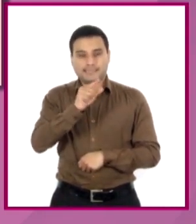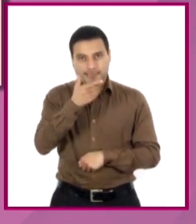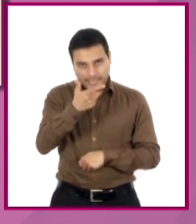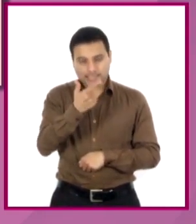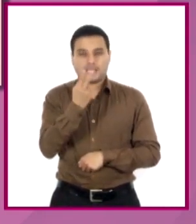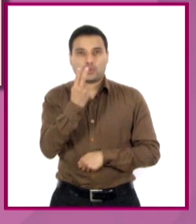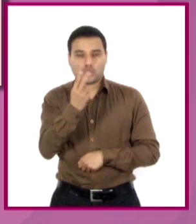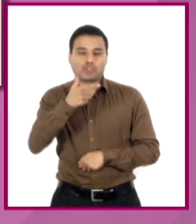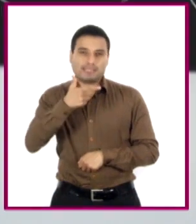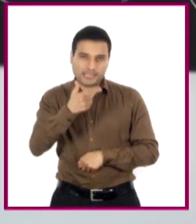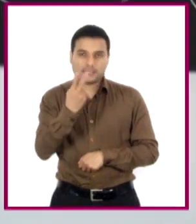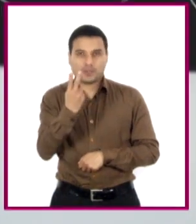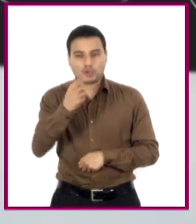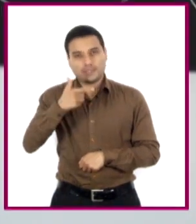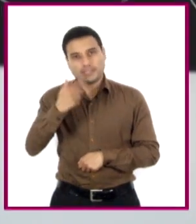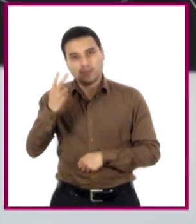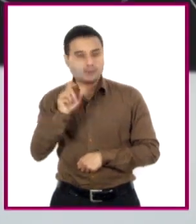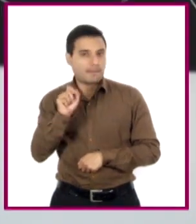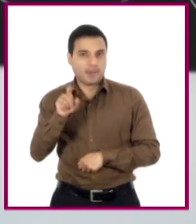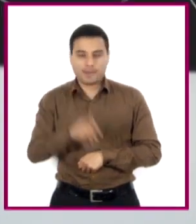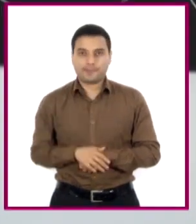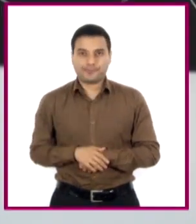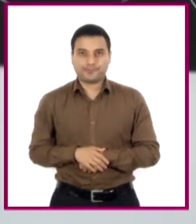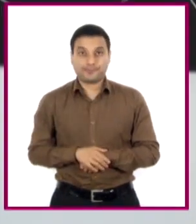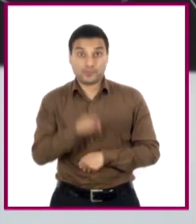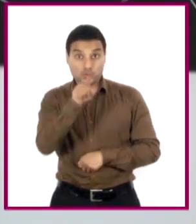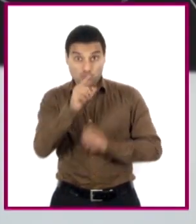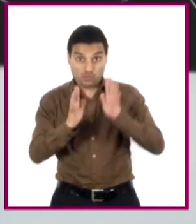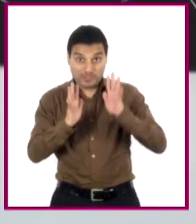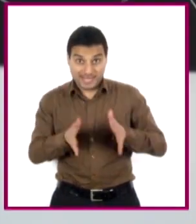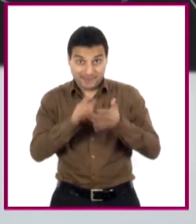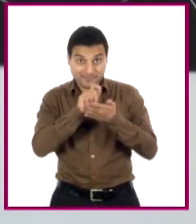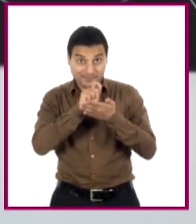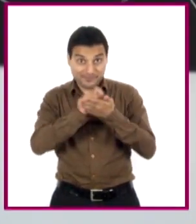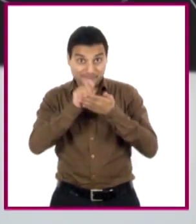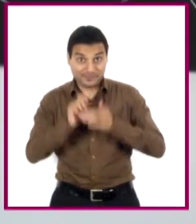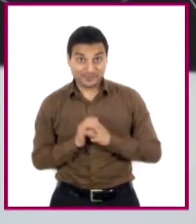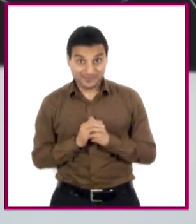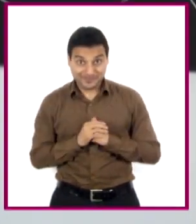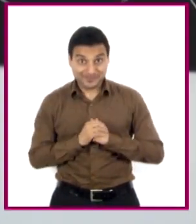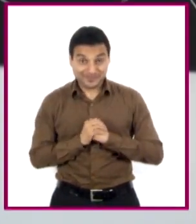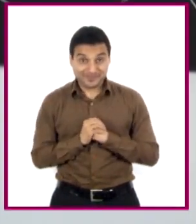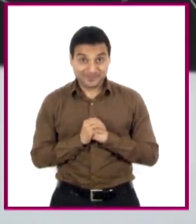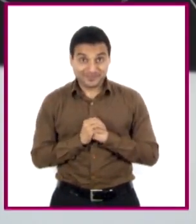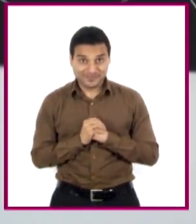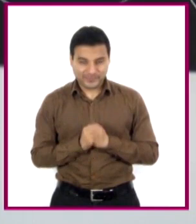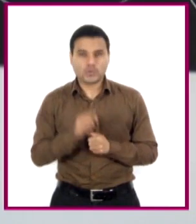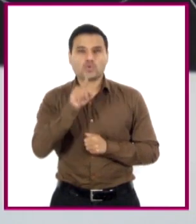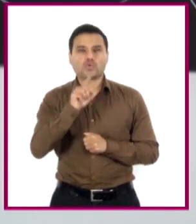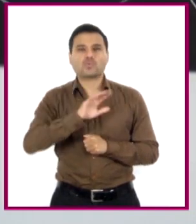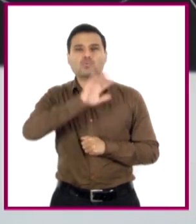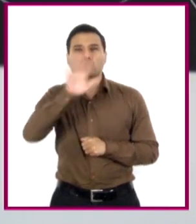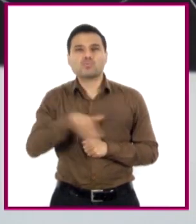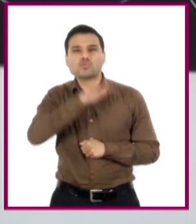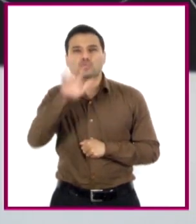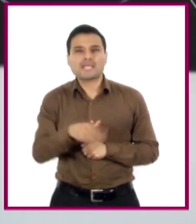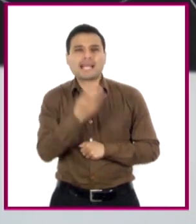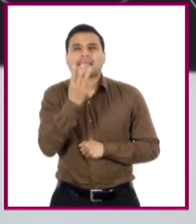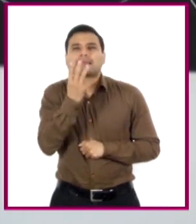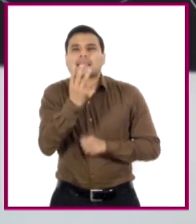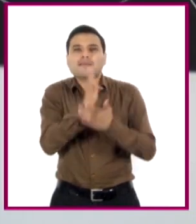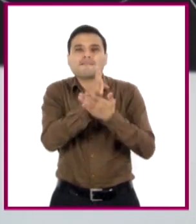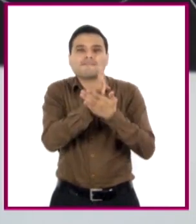número 72. ¿Ustedes en casa hicieron las conversiones? Busquen tres fracciones que